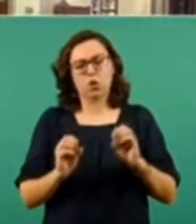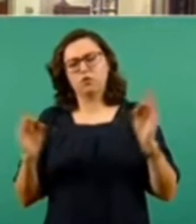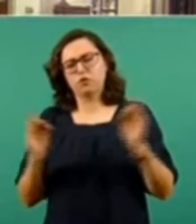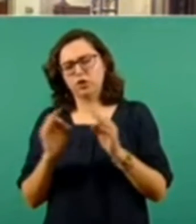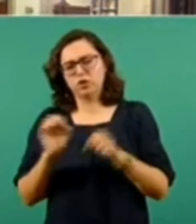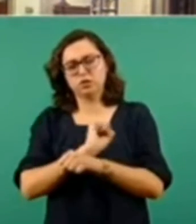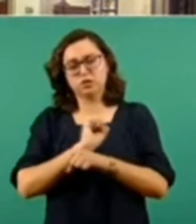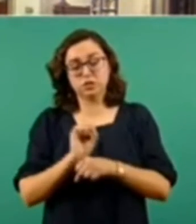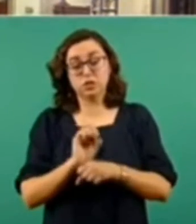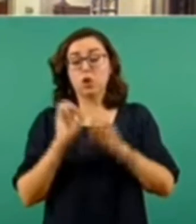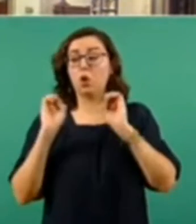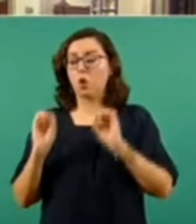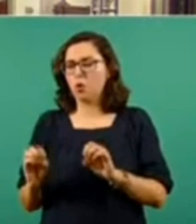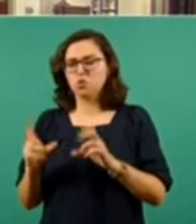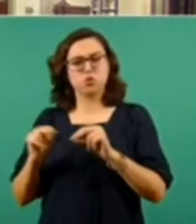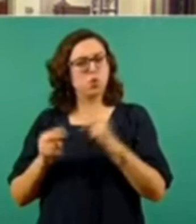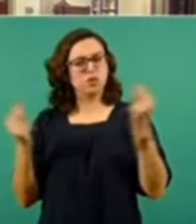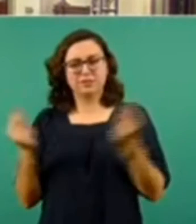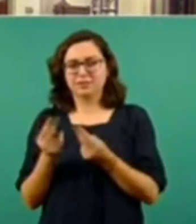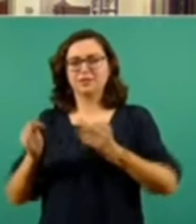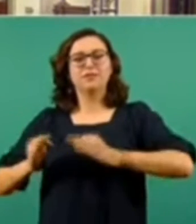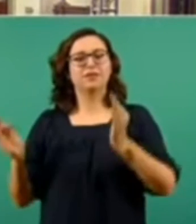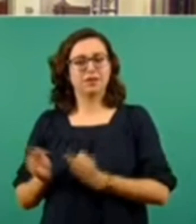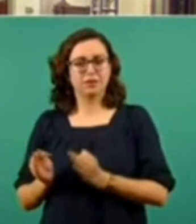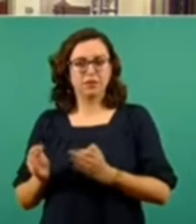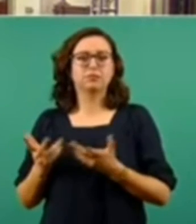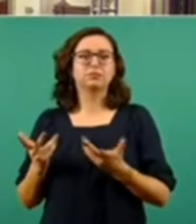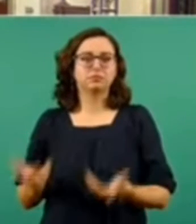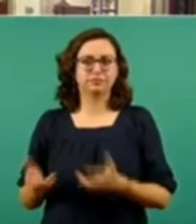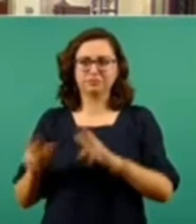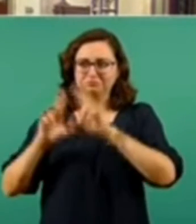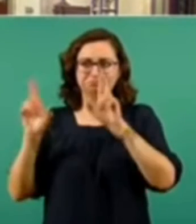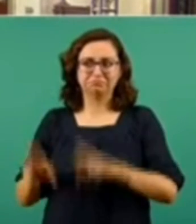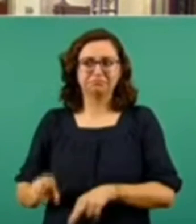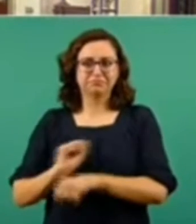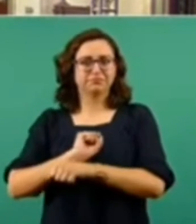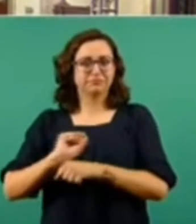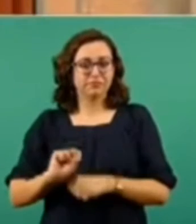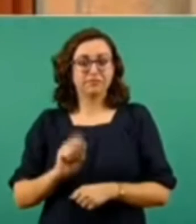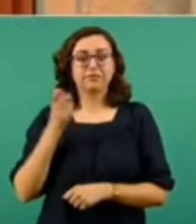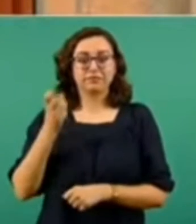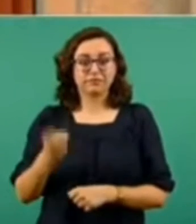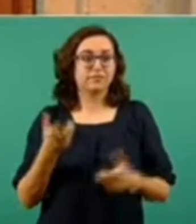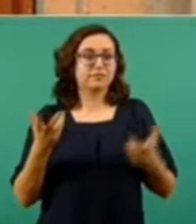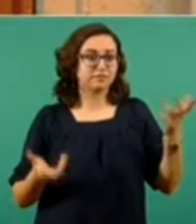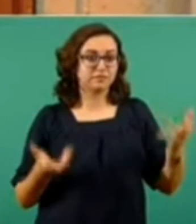pues solamente la refrigeración es suficiente para algunas de las vacunas, y esto pues